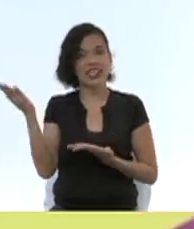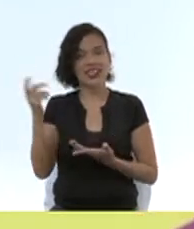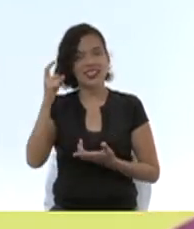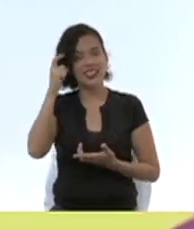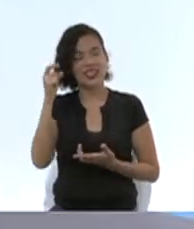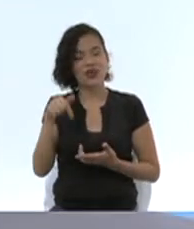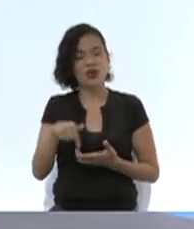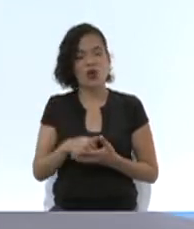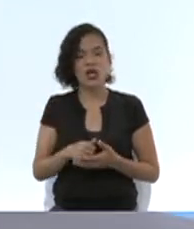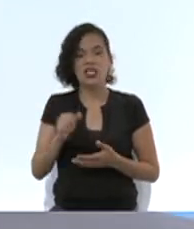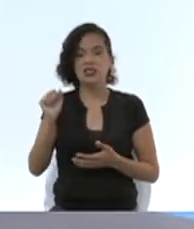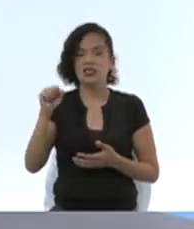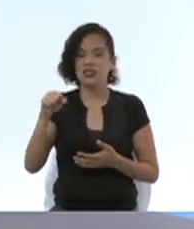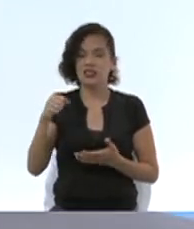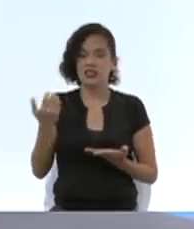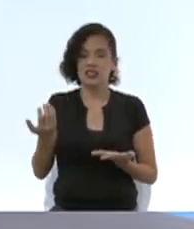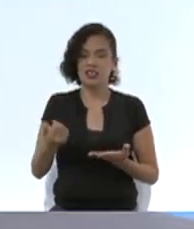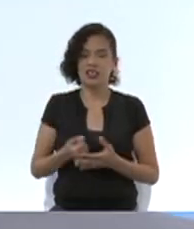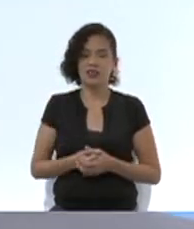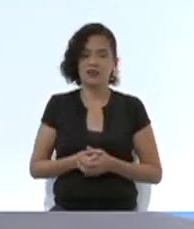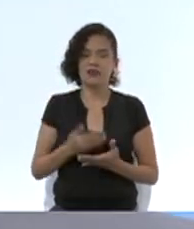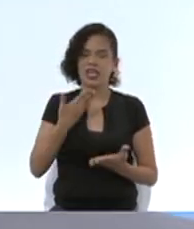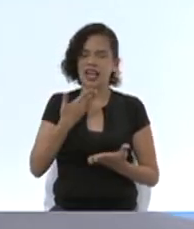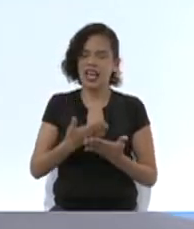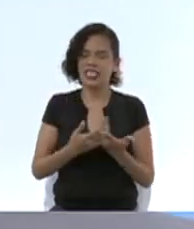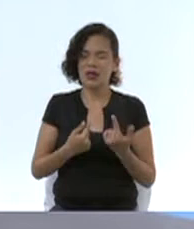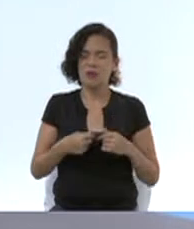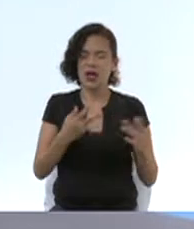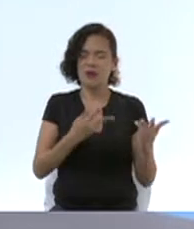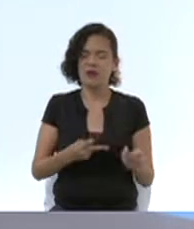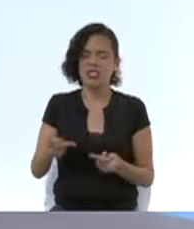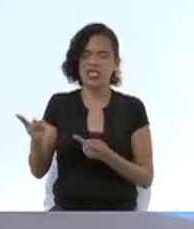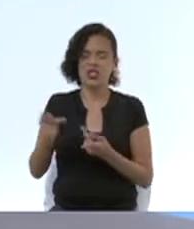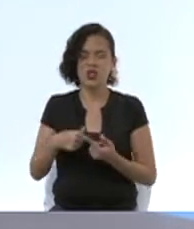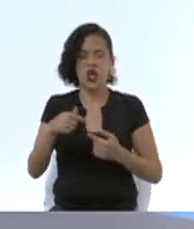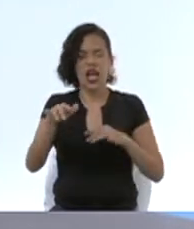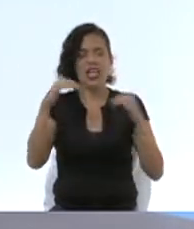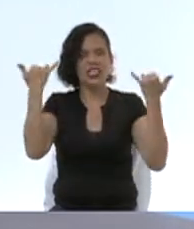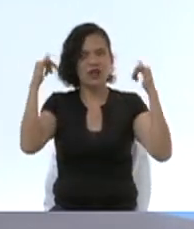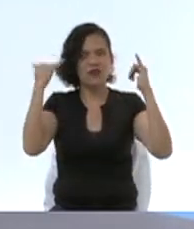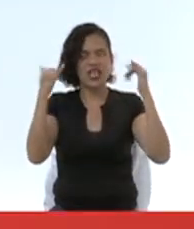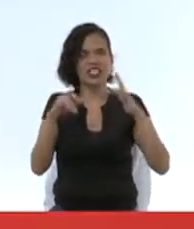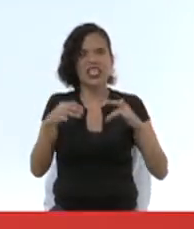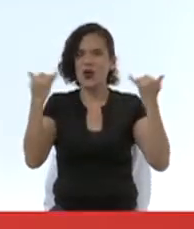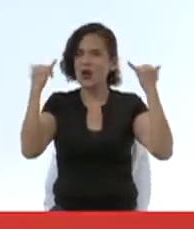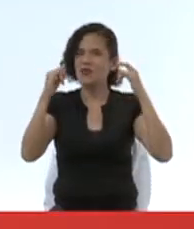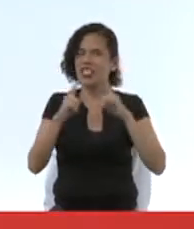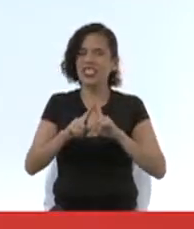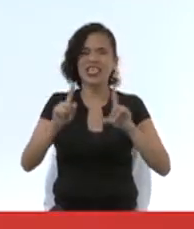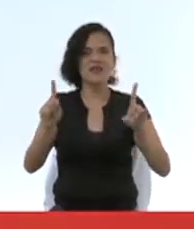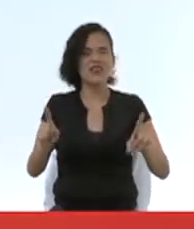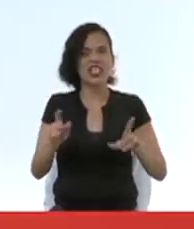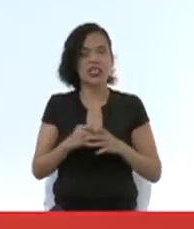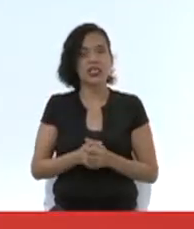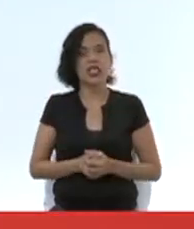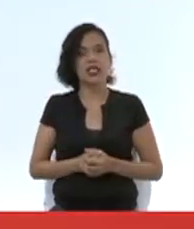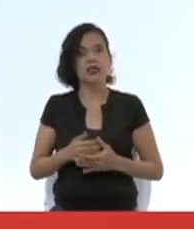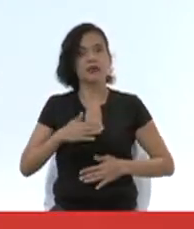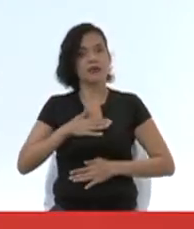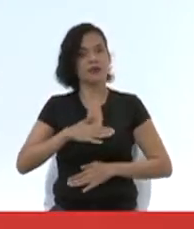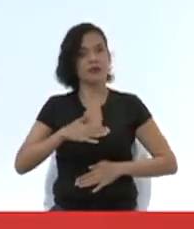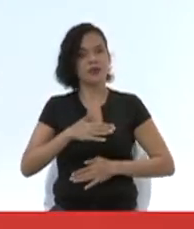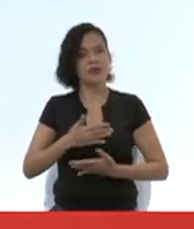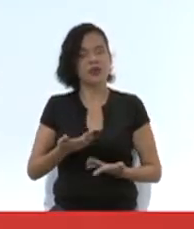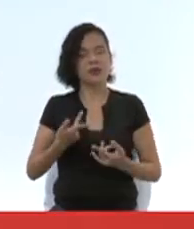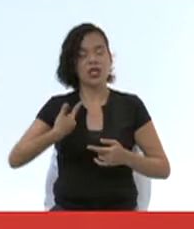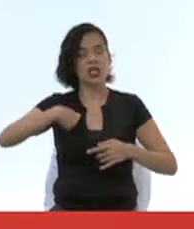hoy? Sí, precisamente, Yelisa, gracias por la invitación a esta fiesta, una fiesta distinta, amena, para